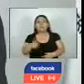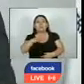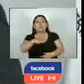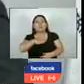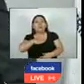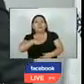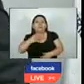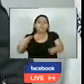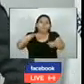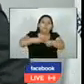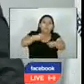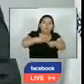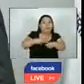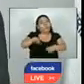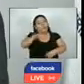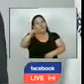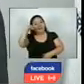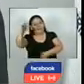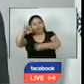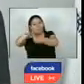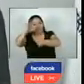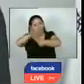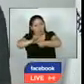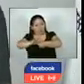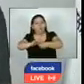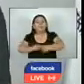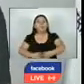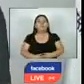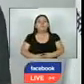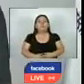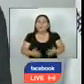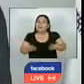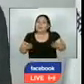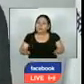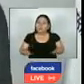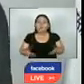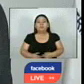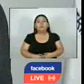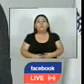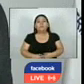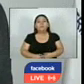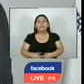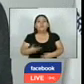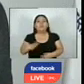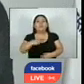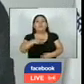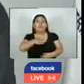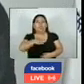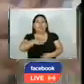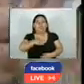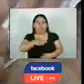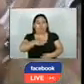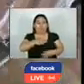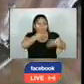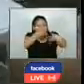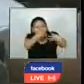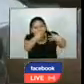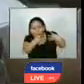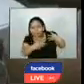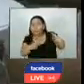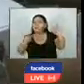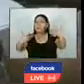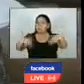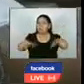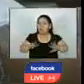participar para llevar a cabo el voto en el exterior de los salvadoreños. Hasta ahorita ya tenemos evaluadas todas las empresas